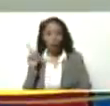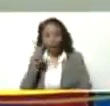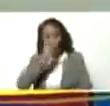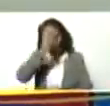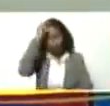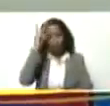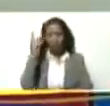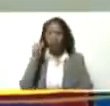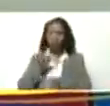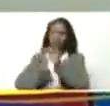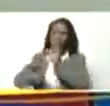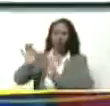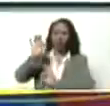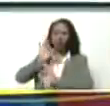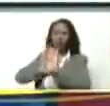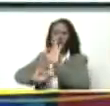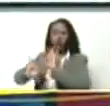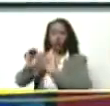nos diera